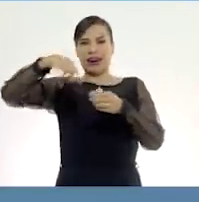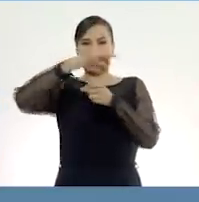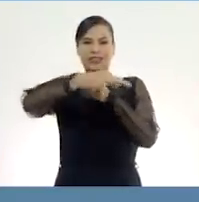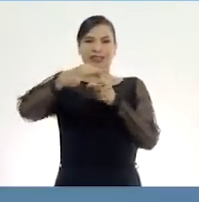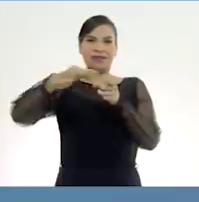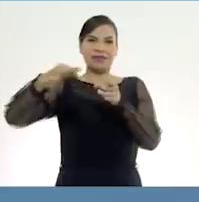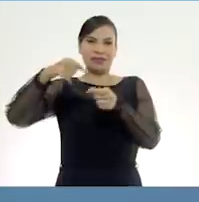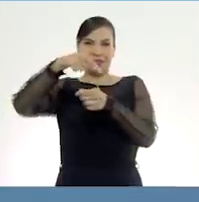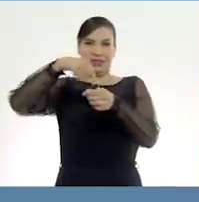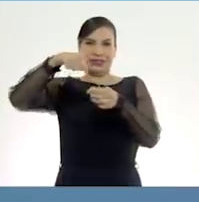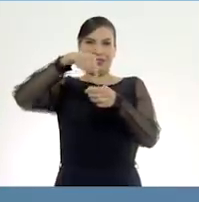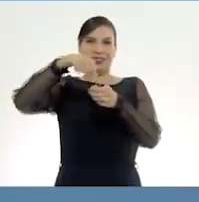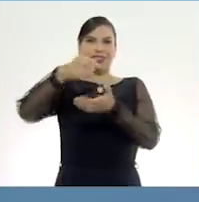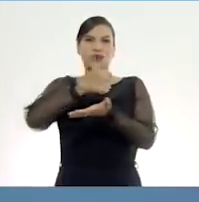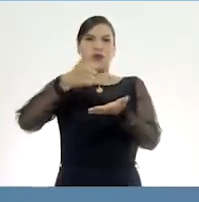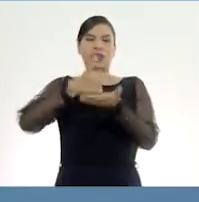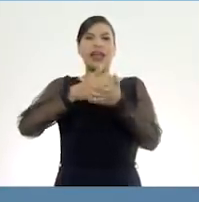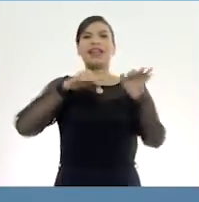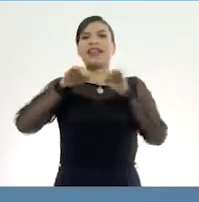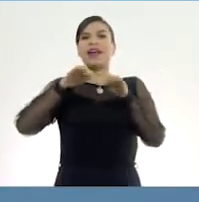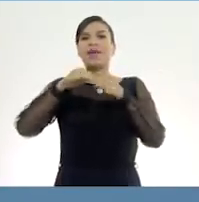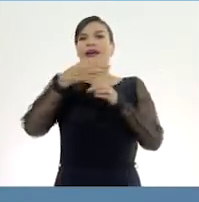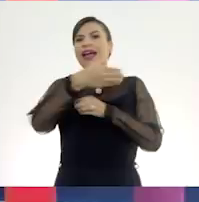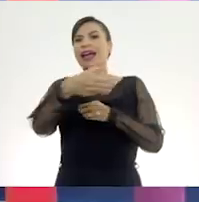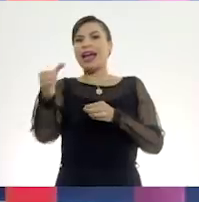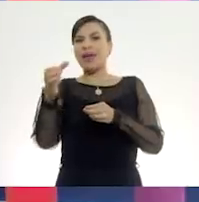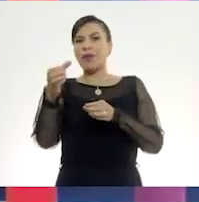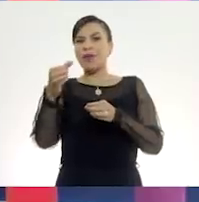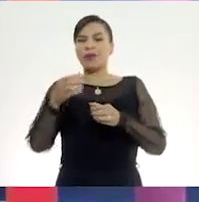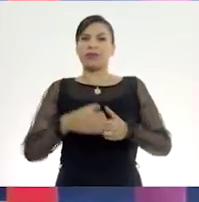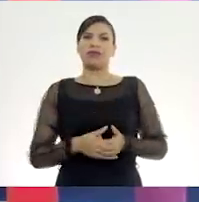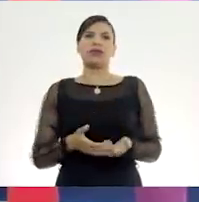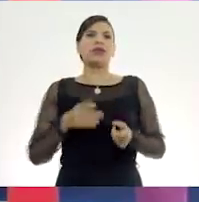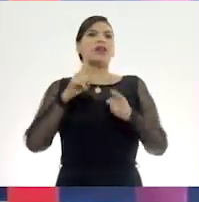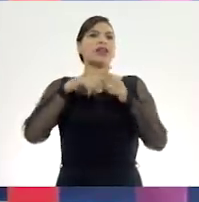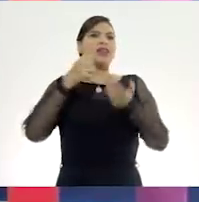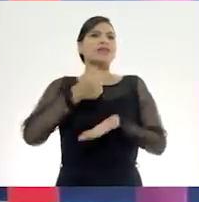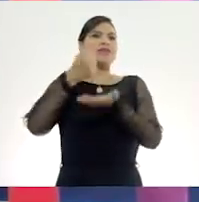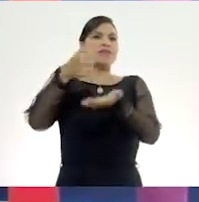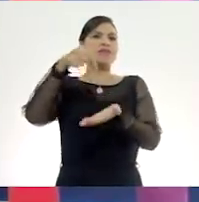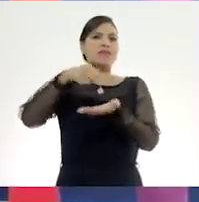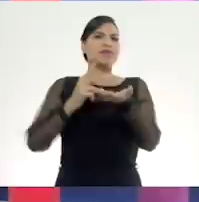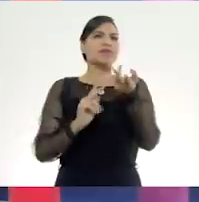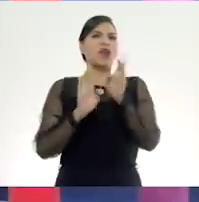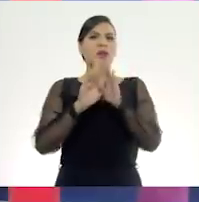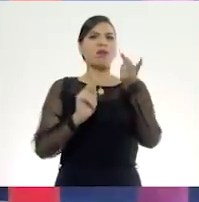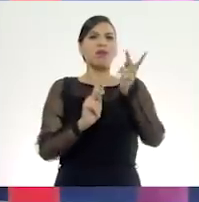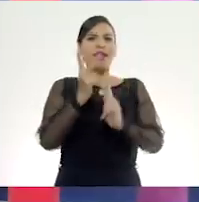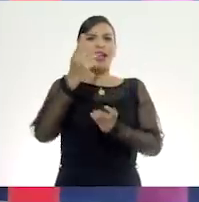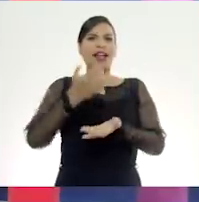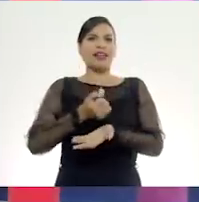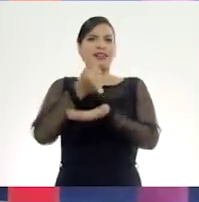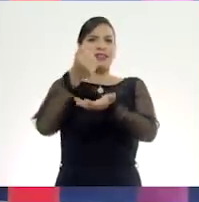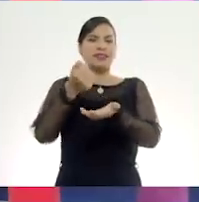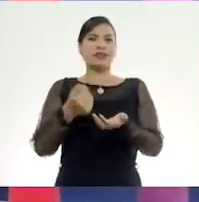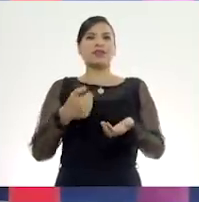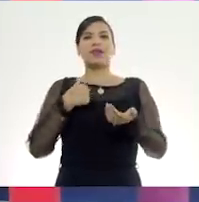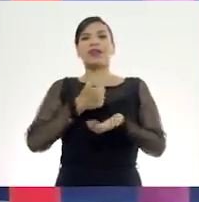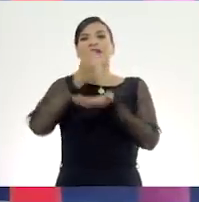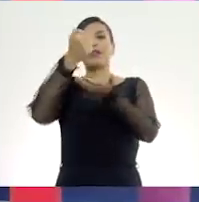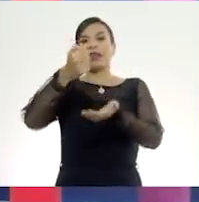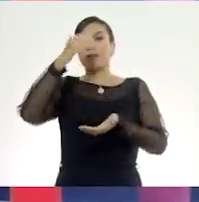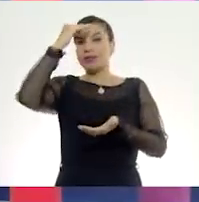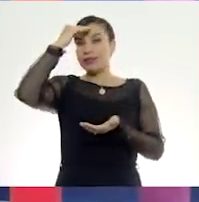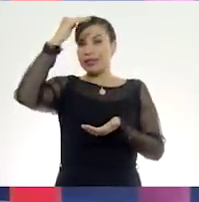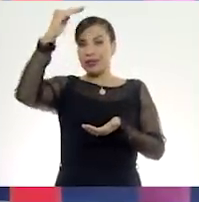nos dedicamos a trabajar en el campo. ¿Y a quién le llevas esa cosecha? Pues la llevo al